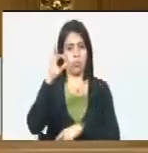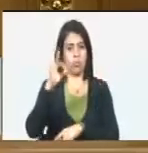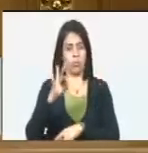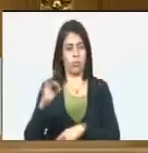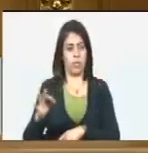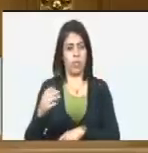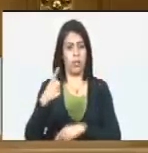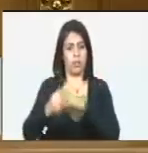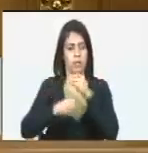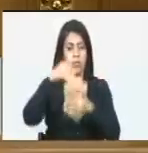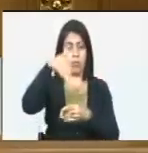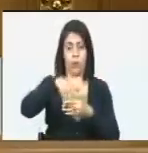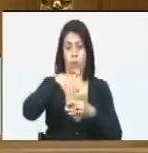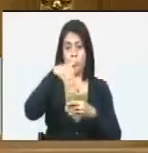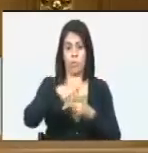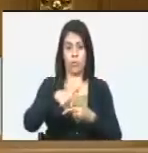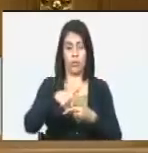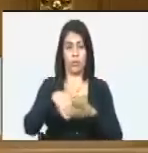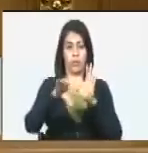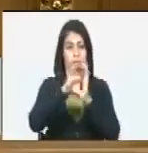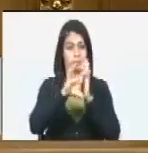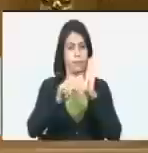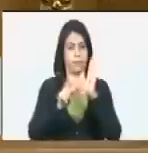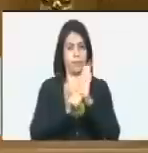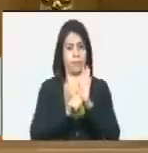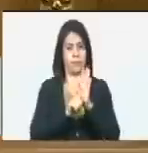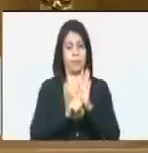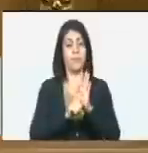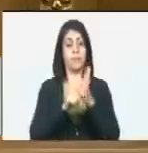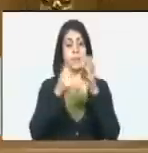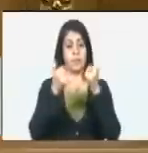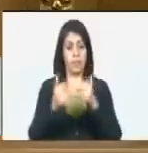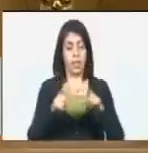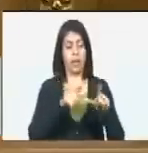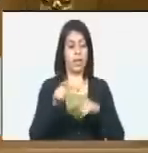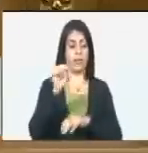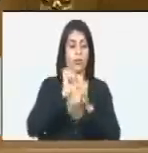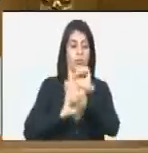votar una constitución y estaba dispuesto a defenderla,